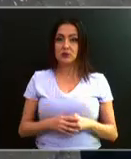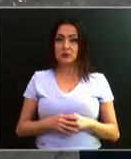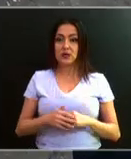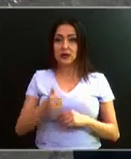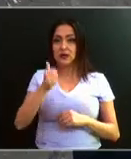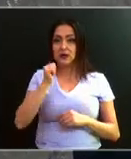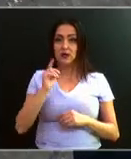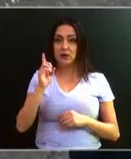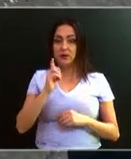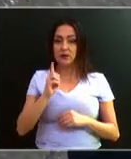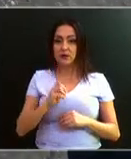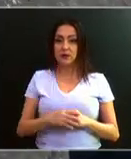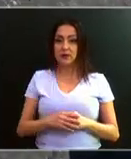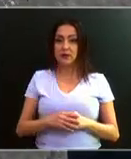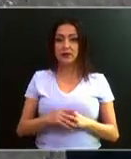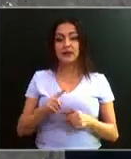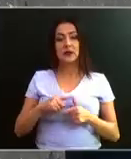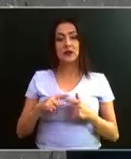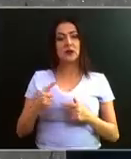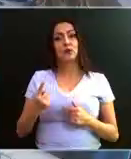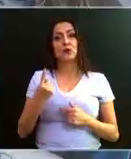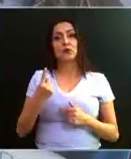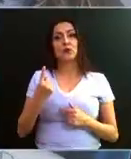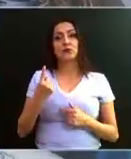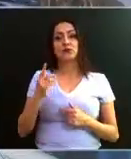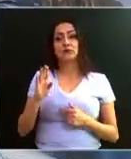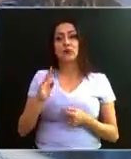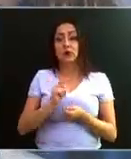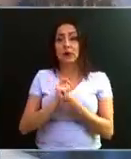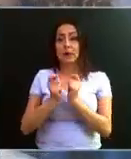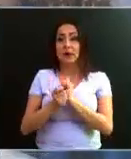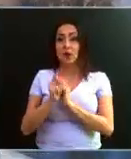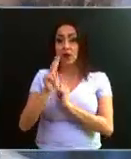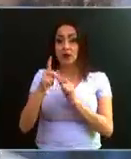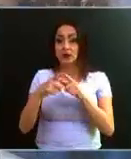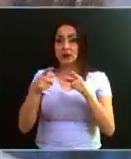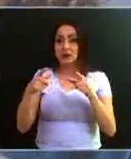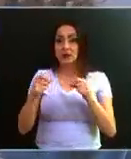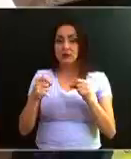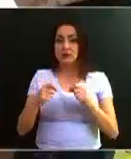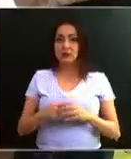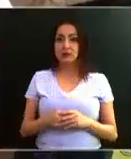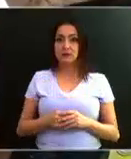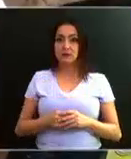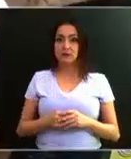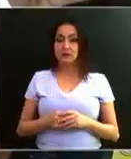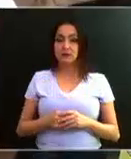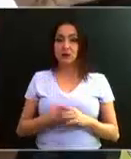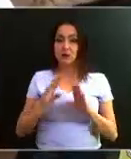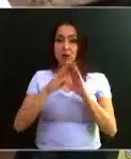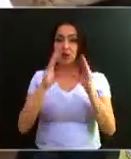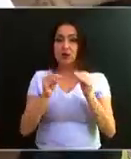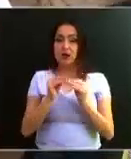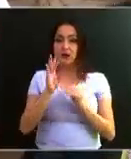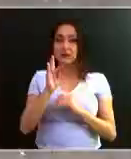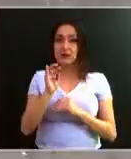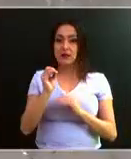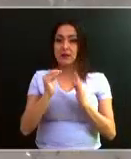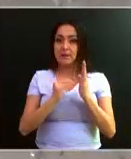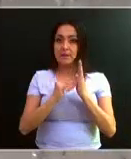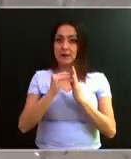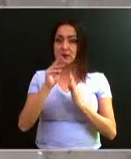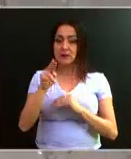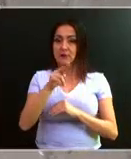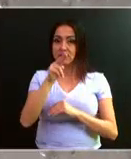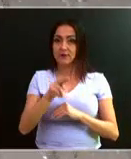ayer domingo. Así que únicamente quedan por cambiar dos fracciones que serían por un total de 70 millones de